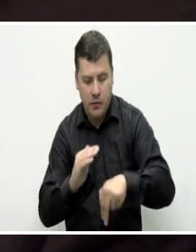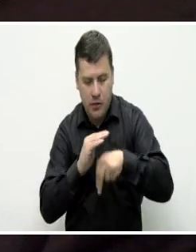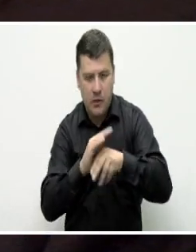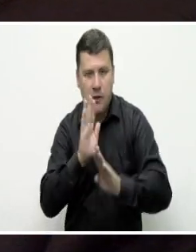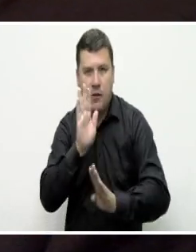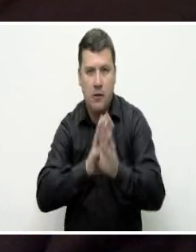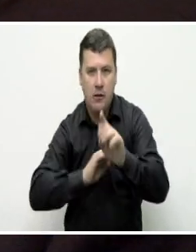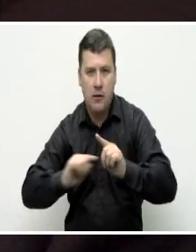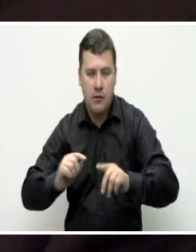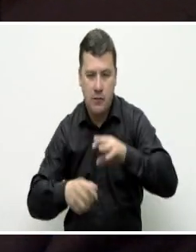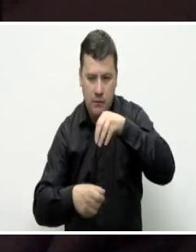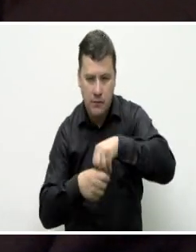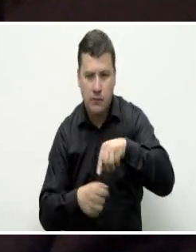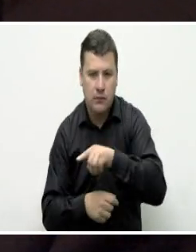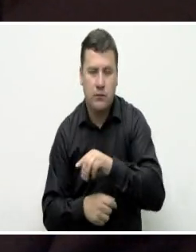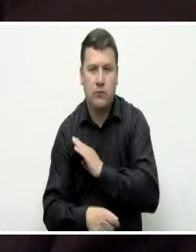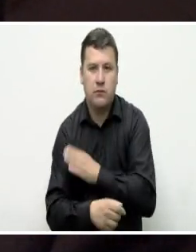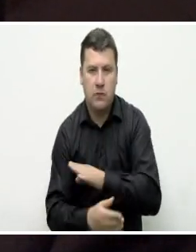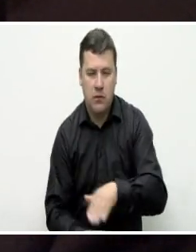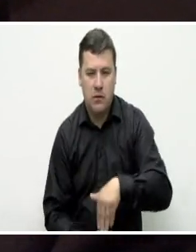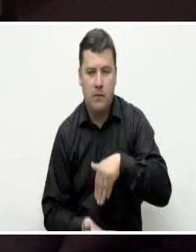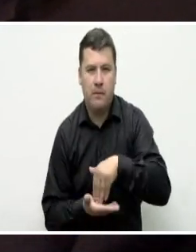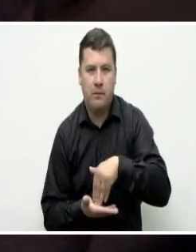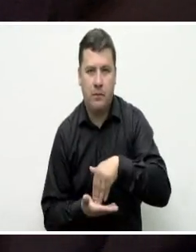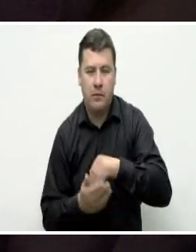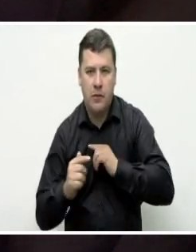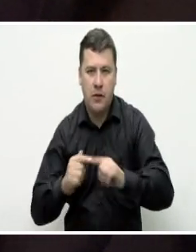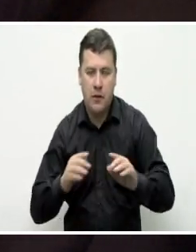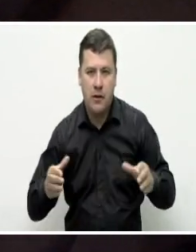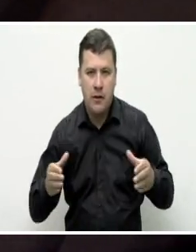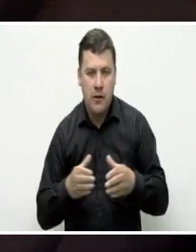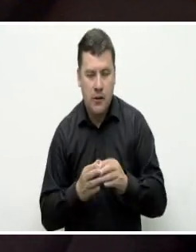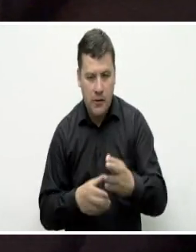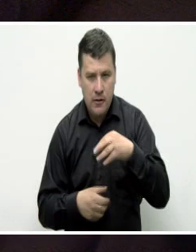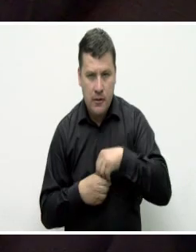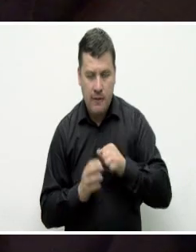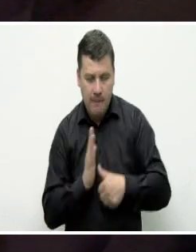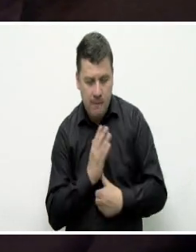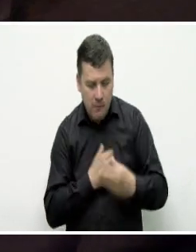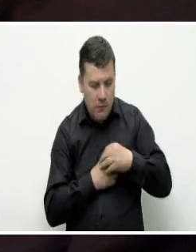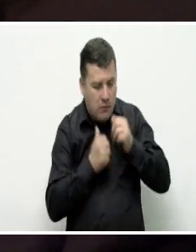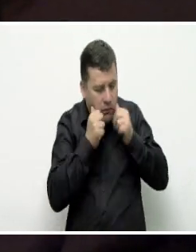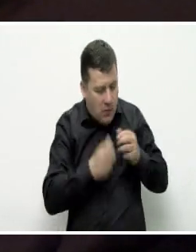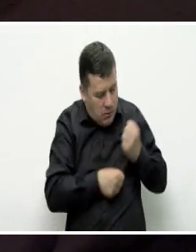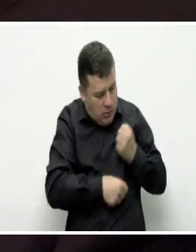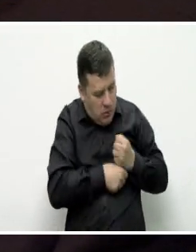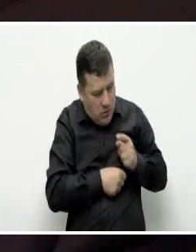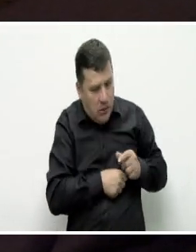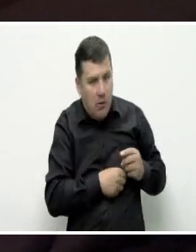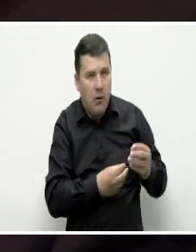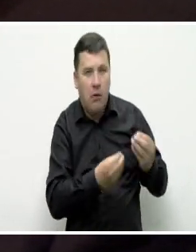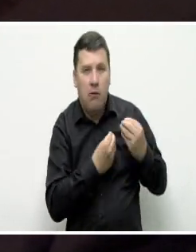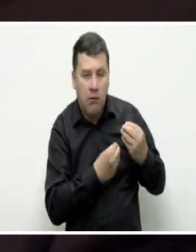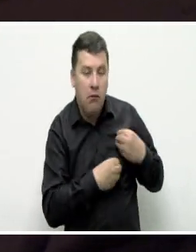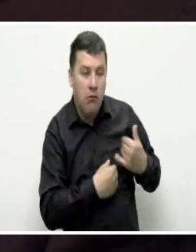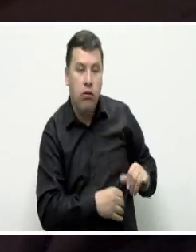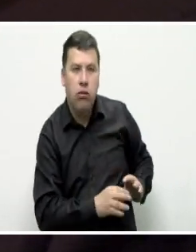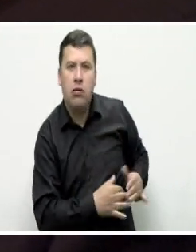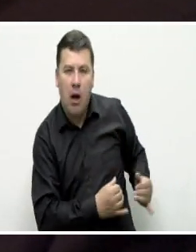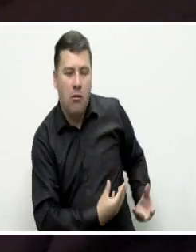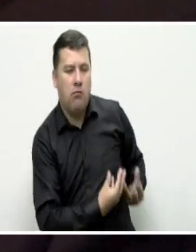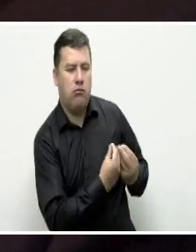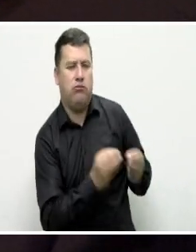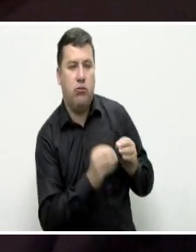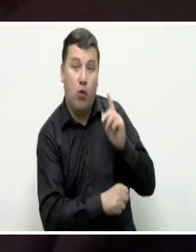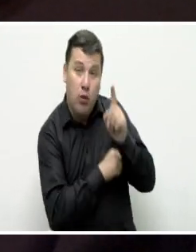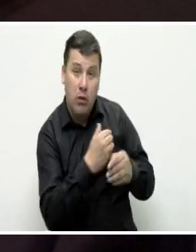desarrollo administrativo, el fortalecimiento administrativo al interior de la registraduría. En capacitación podemos decir que este